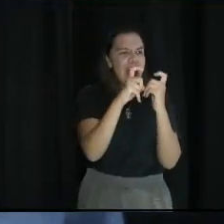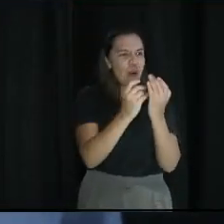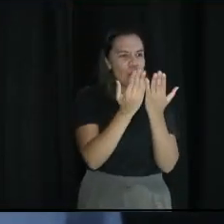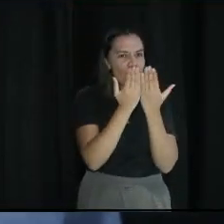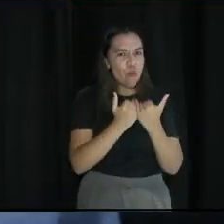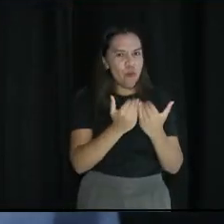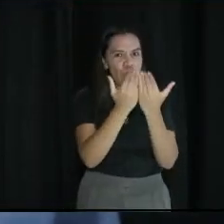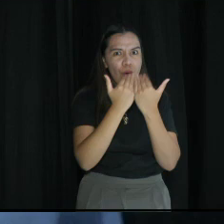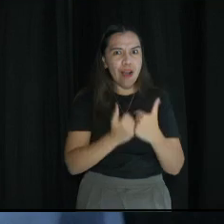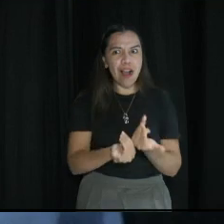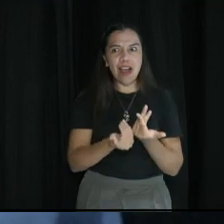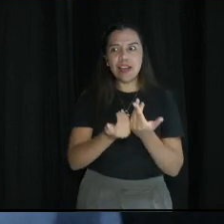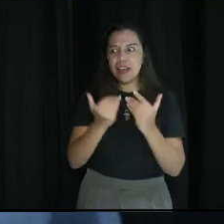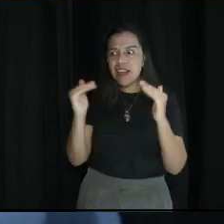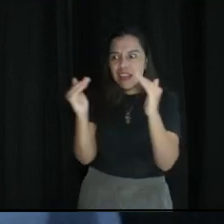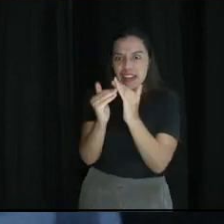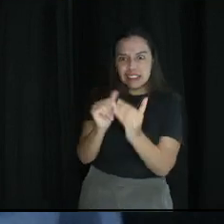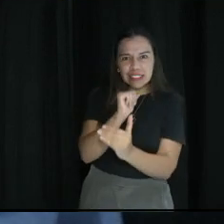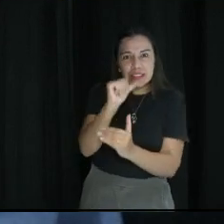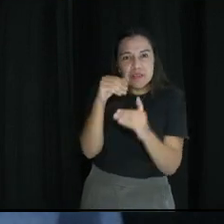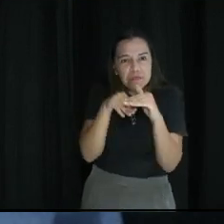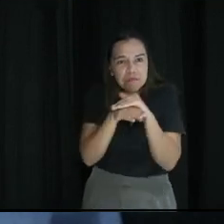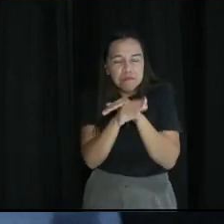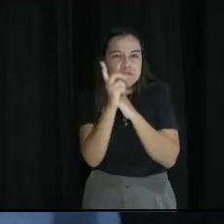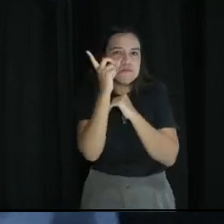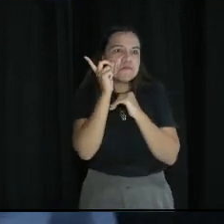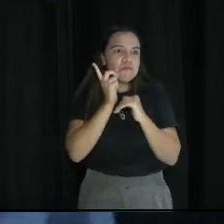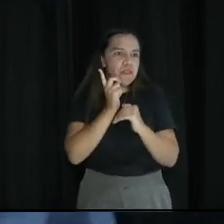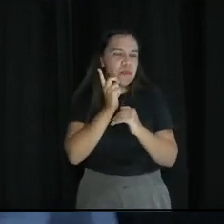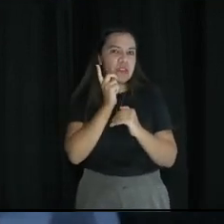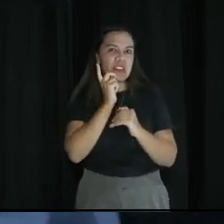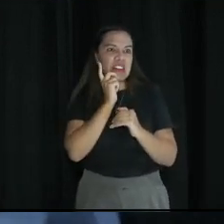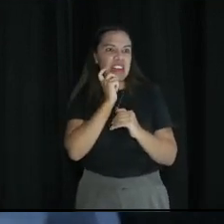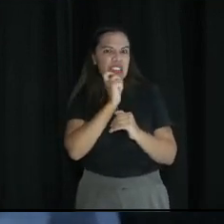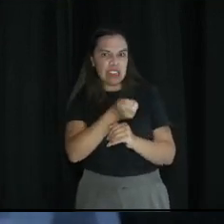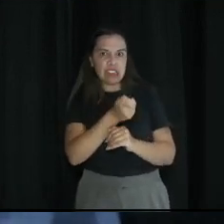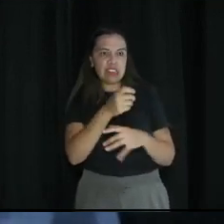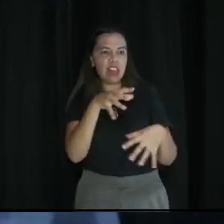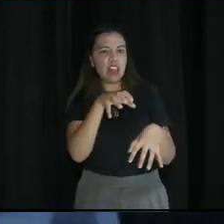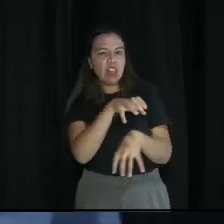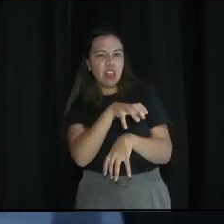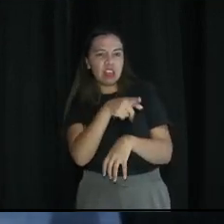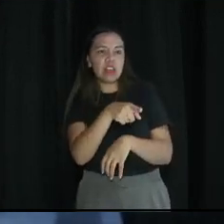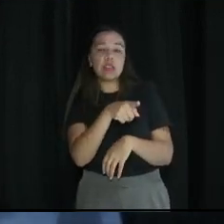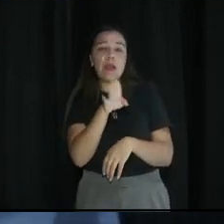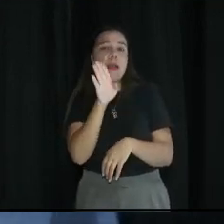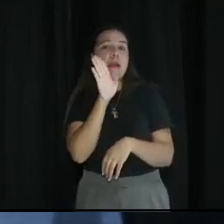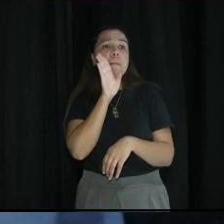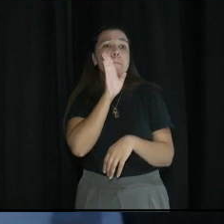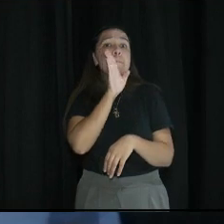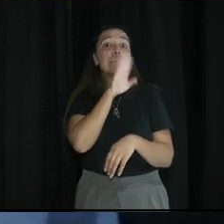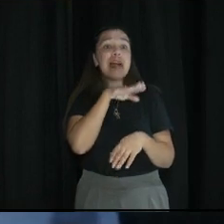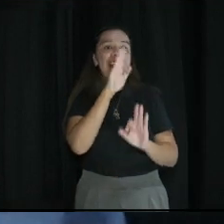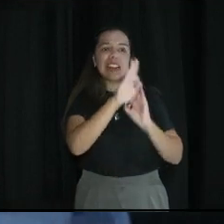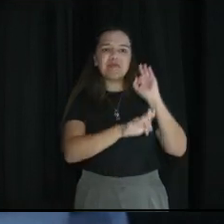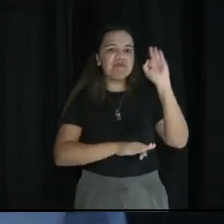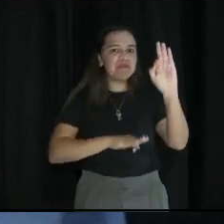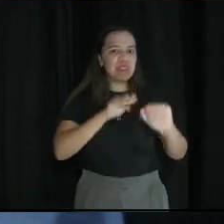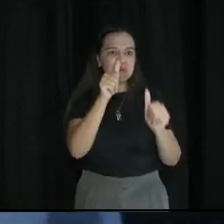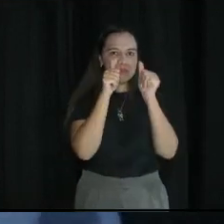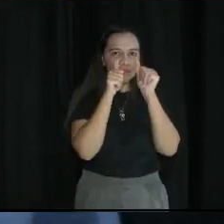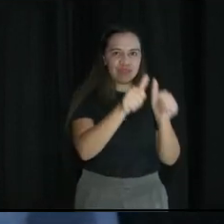donde guarecerse, es obvio que está en condiciones de maltrato animal. Ese es un delito que hay que